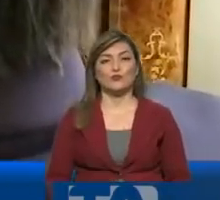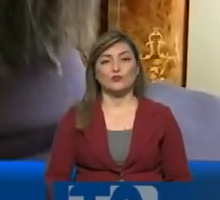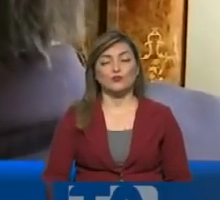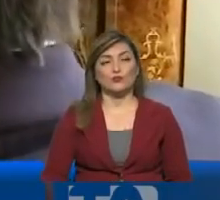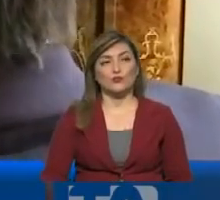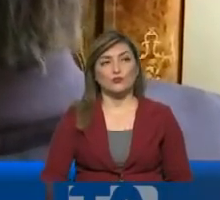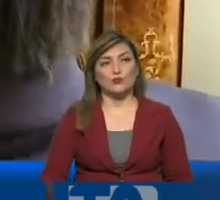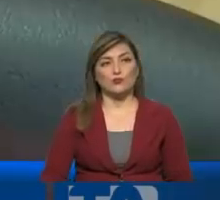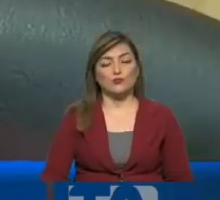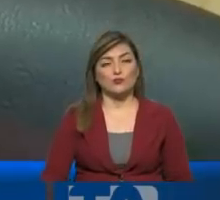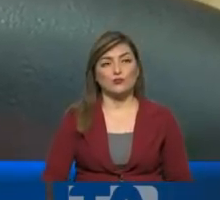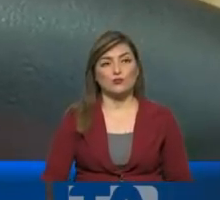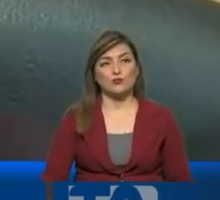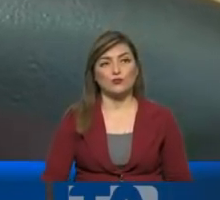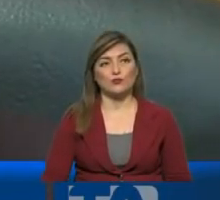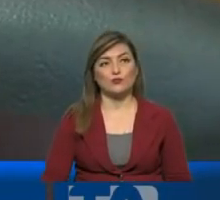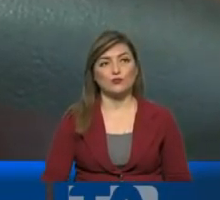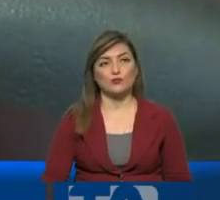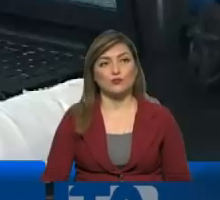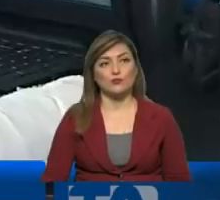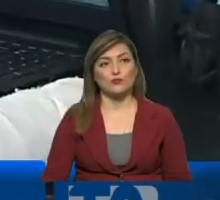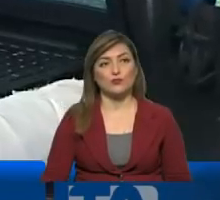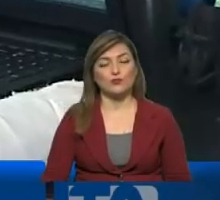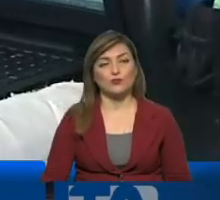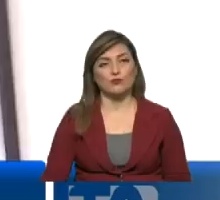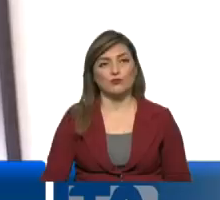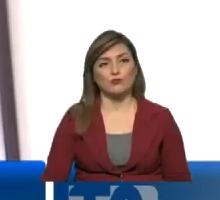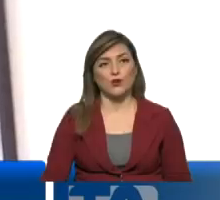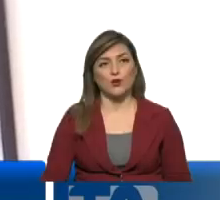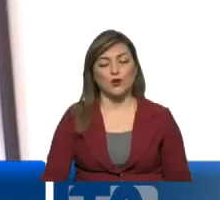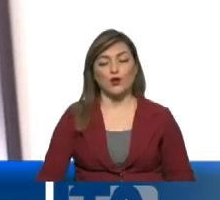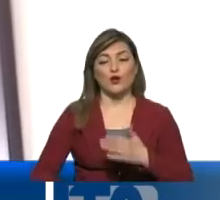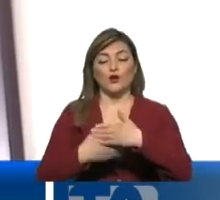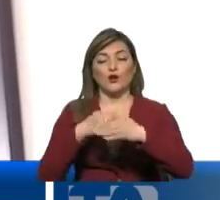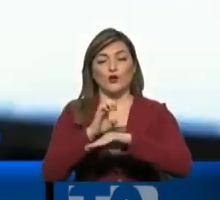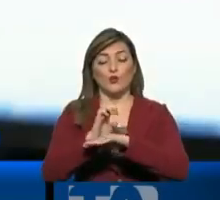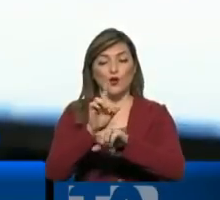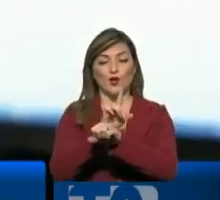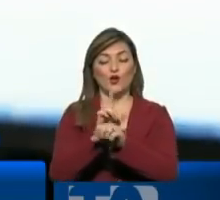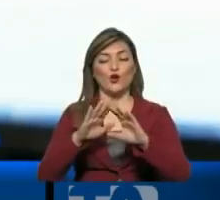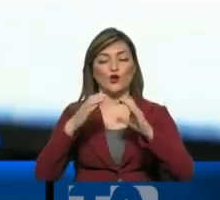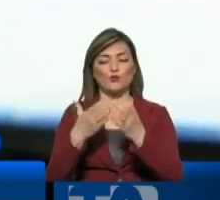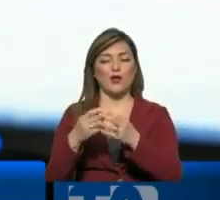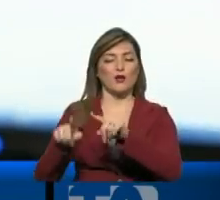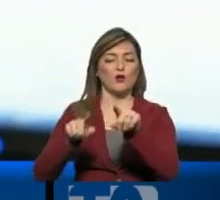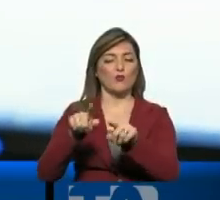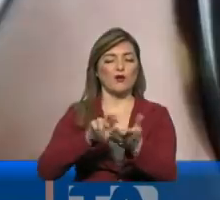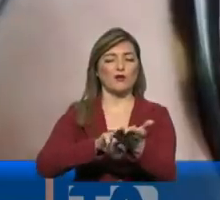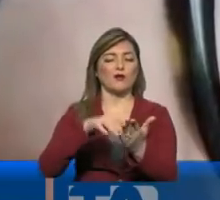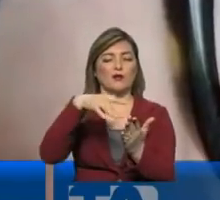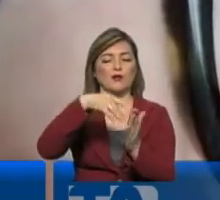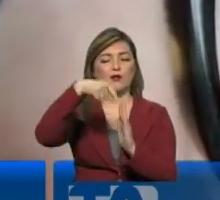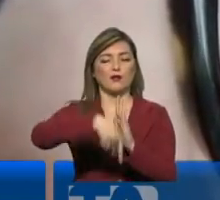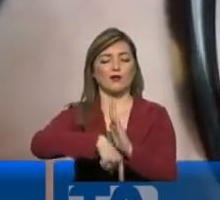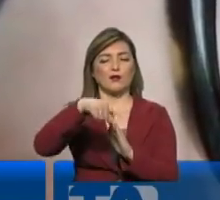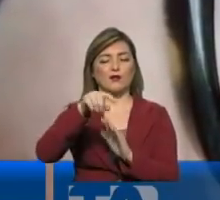El doctor Napoleón Vázquez ha llevado a cabo junto a varios comités de colegas en todo el Ecuador un estudio amplio sobre el estado psicológico y emocional